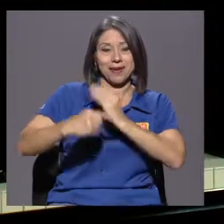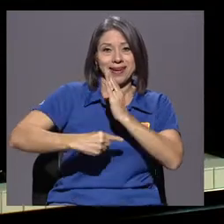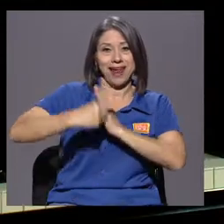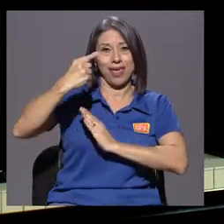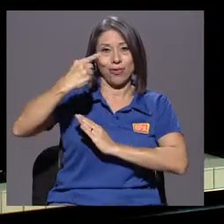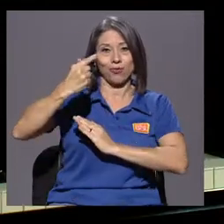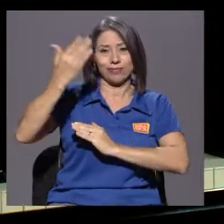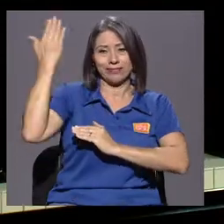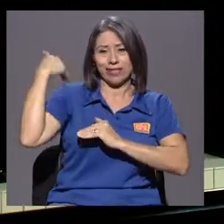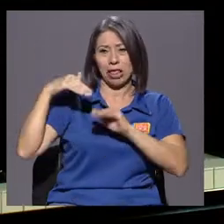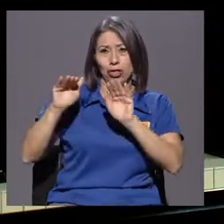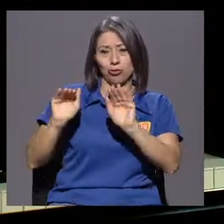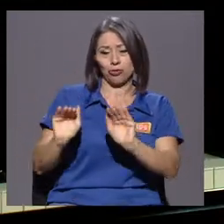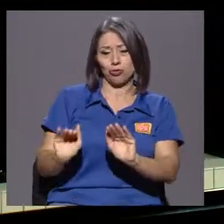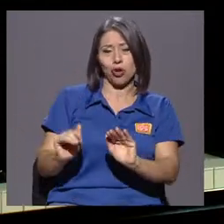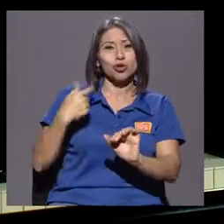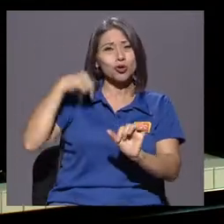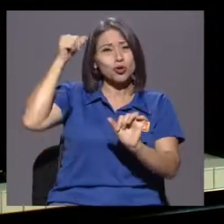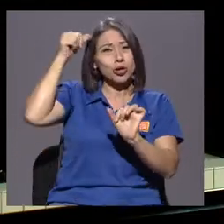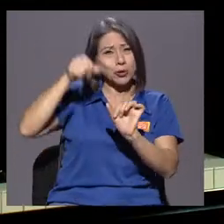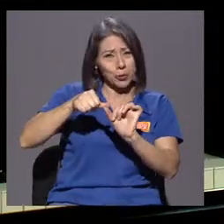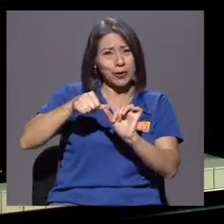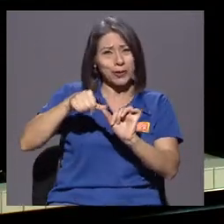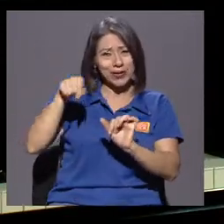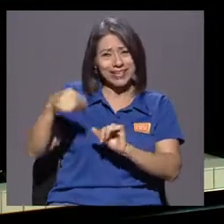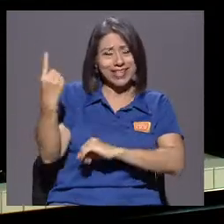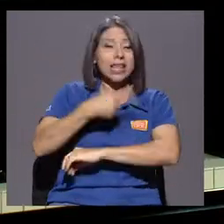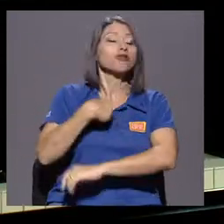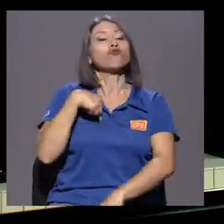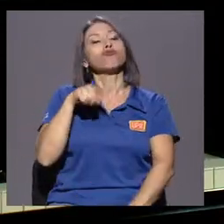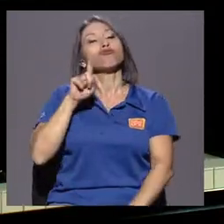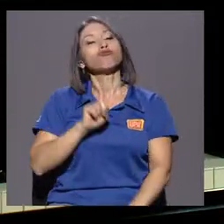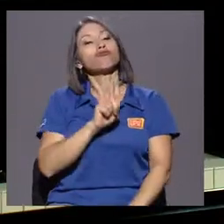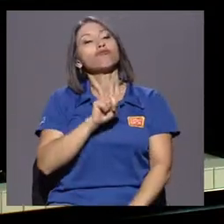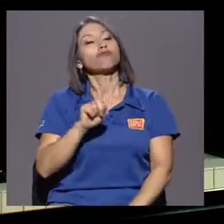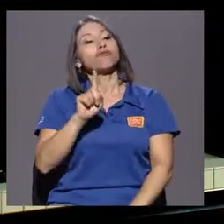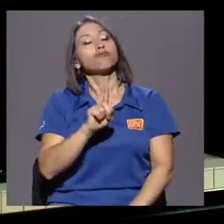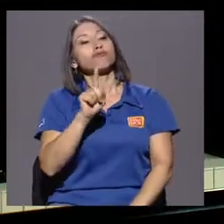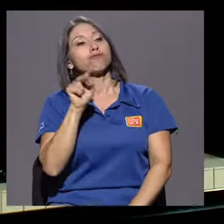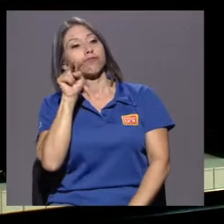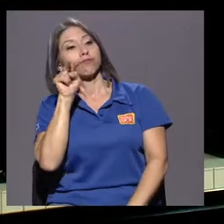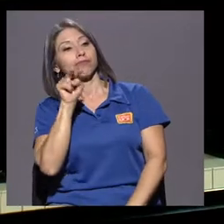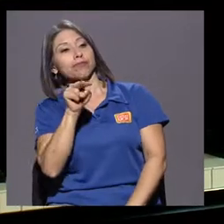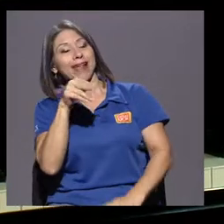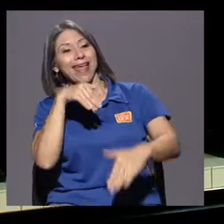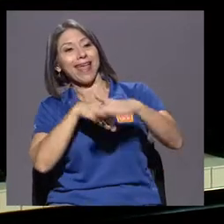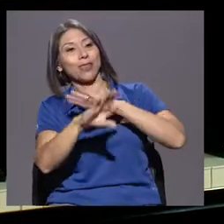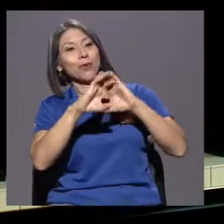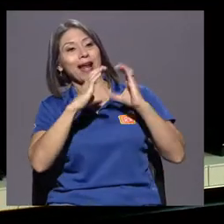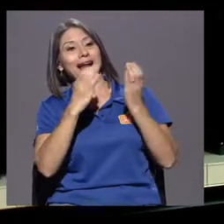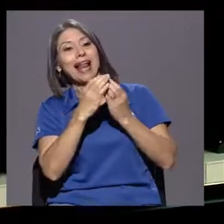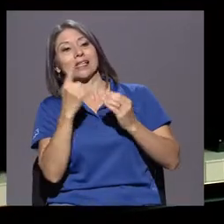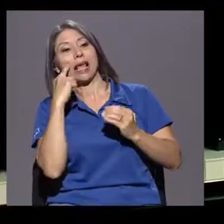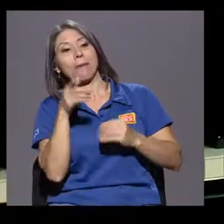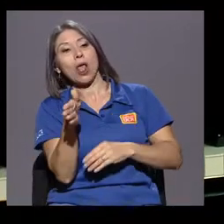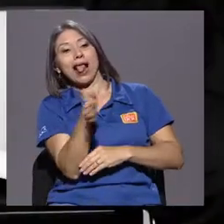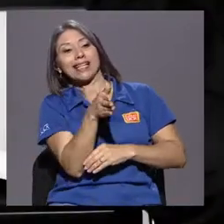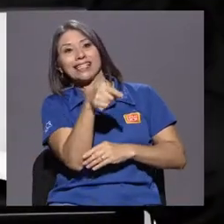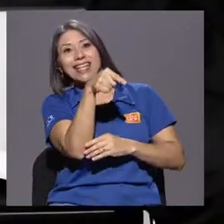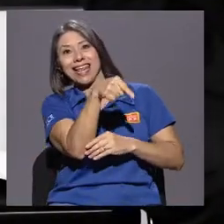recuerdo ese día entrar a la clase y lo primero que veo sentada ligeramente a la izquierda